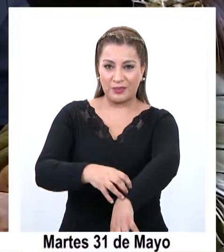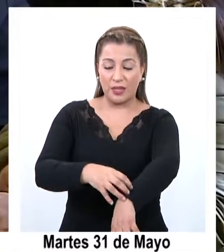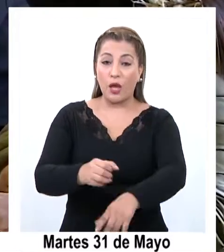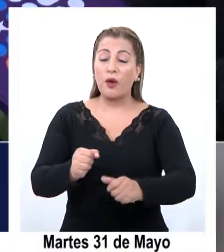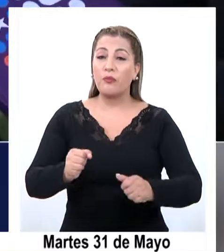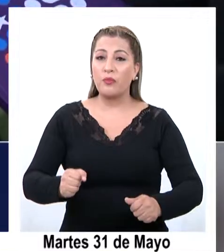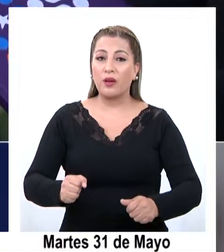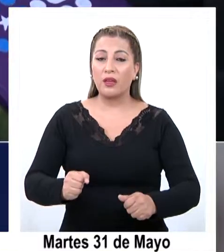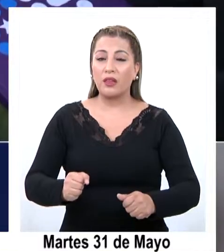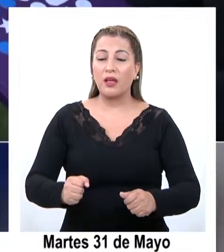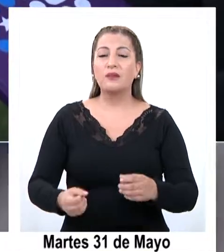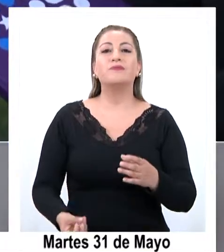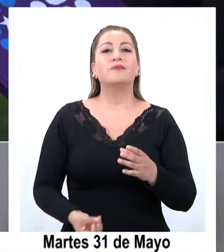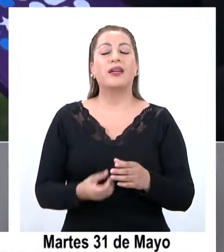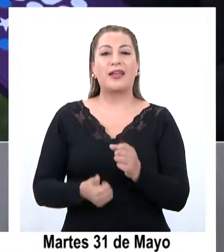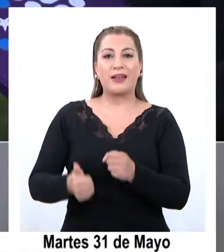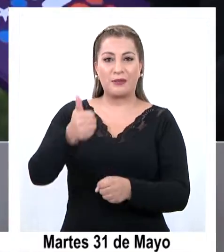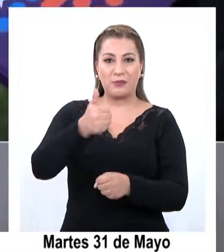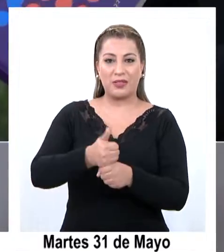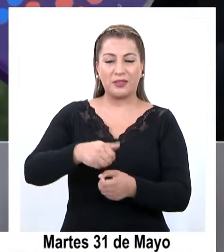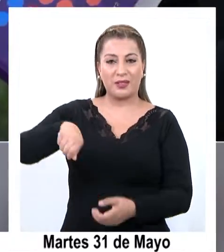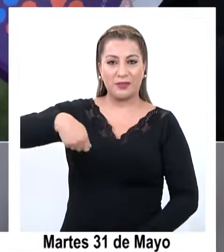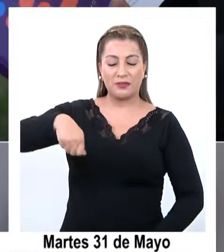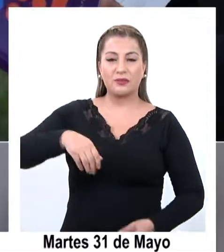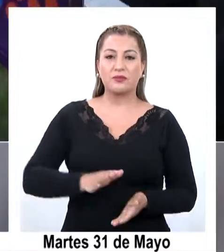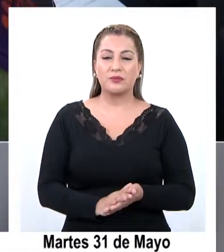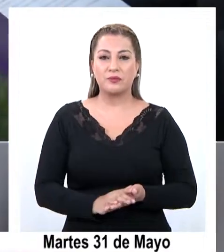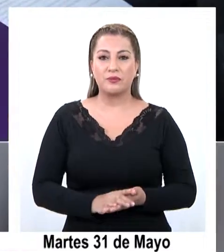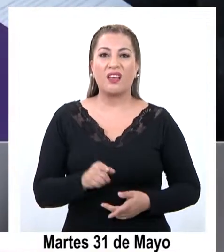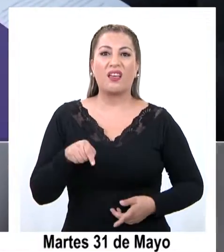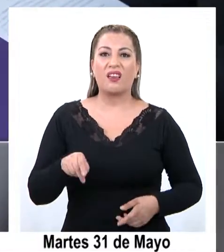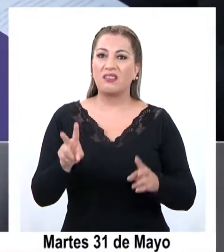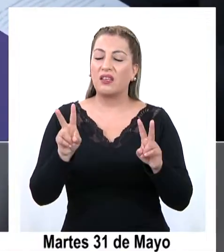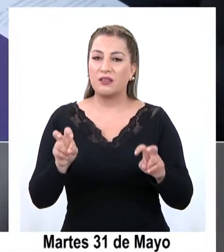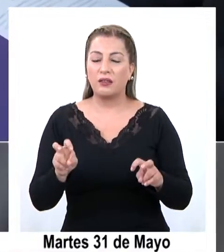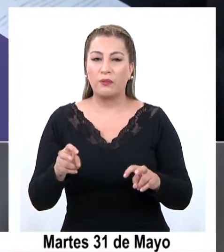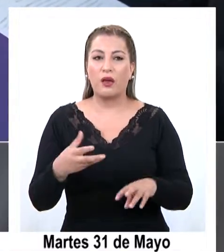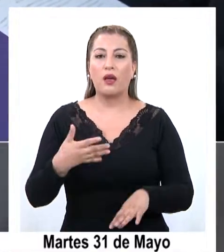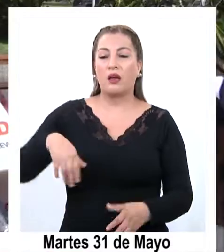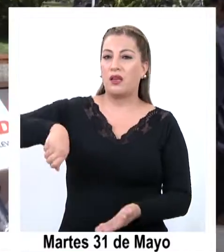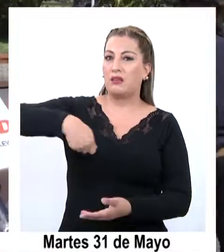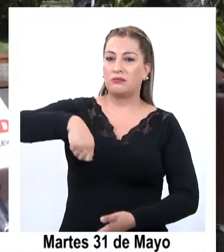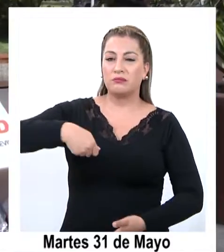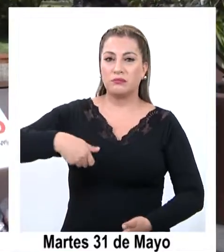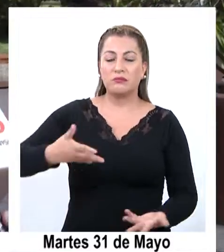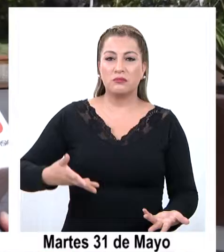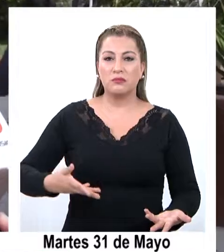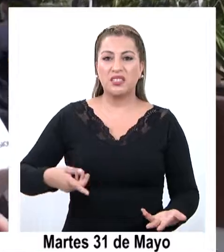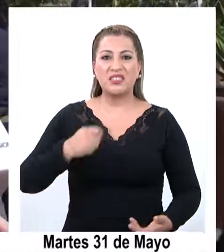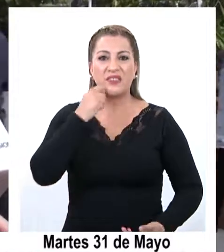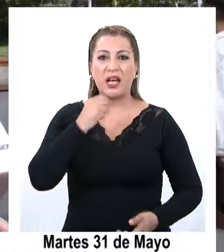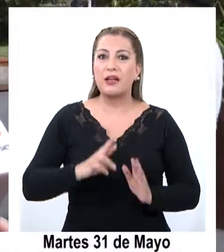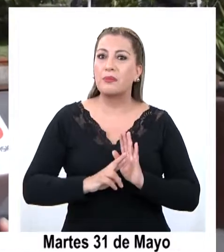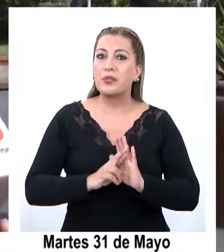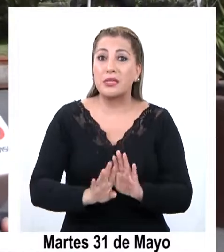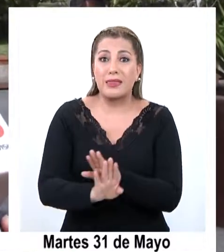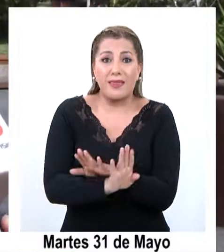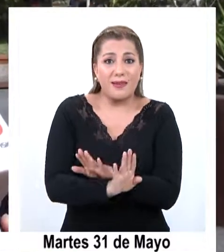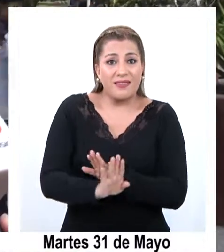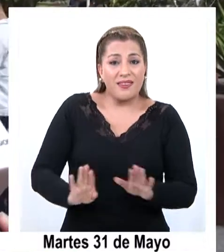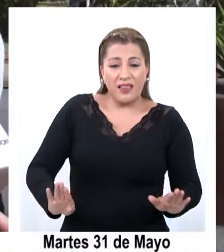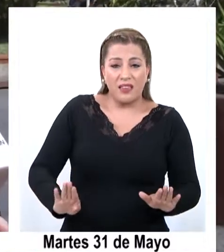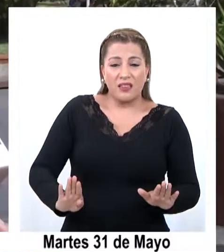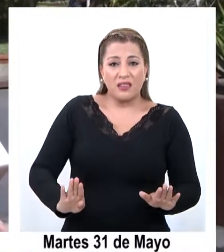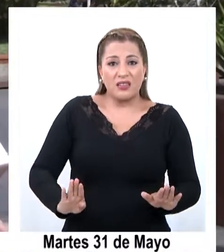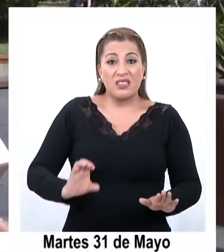que podría reemplazar al Senado. Este bodrio que quedó de Cámara de las Regiones no nos representa para